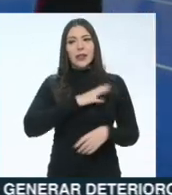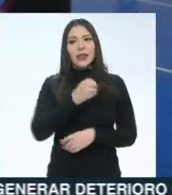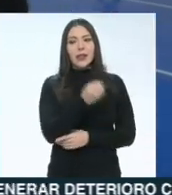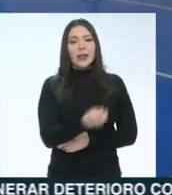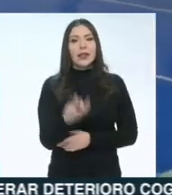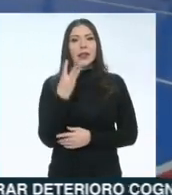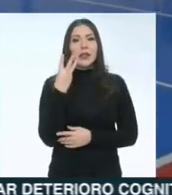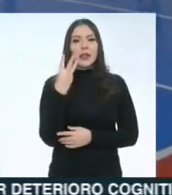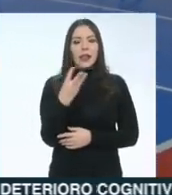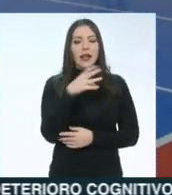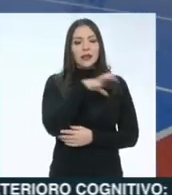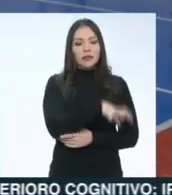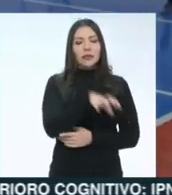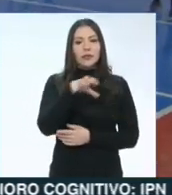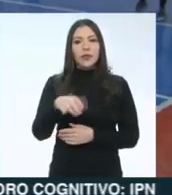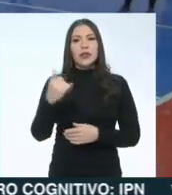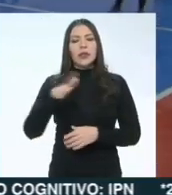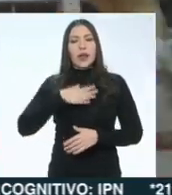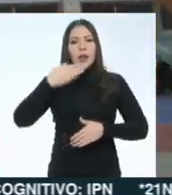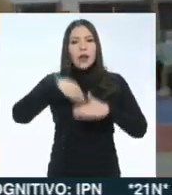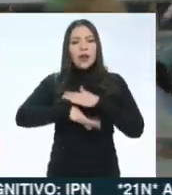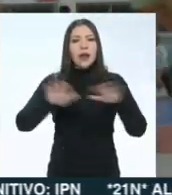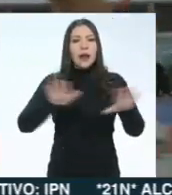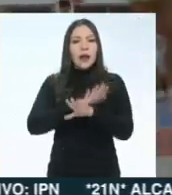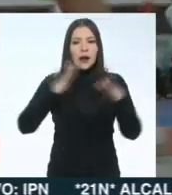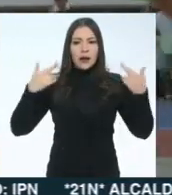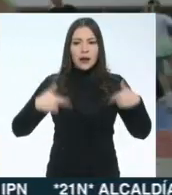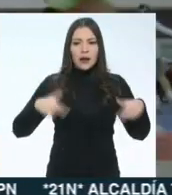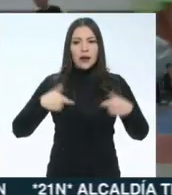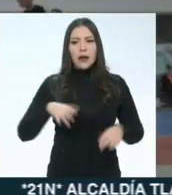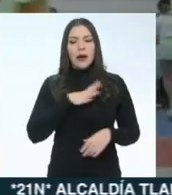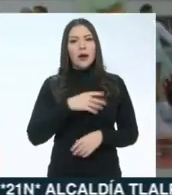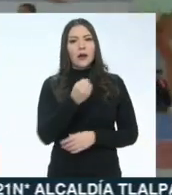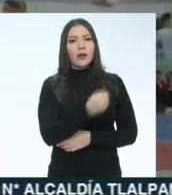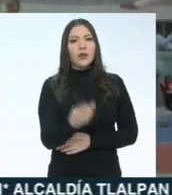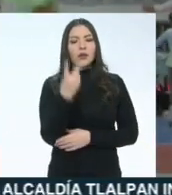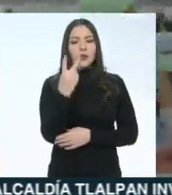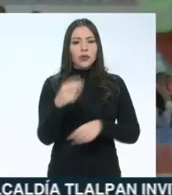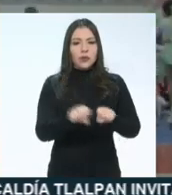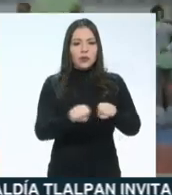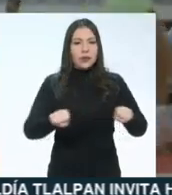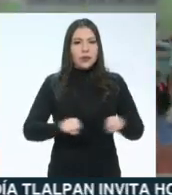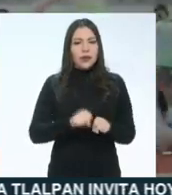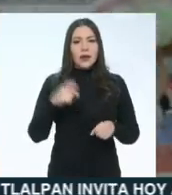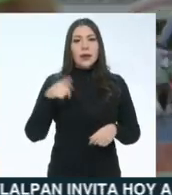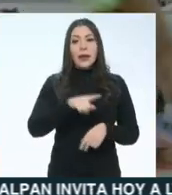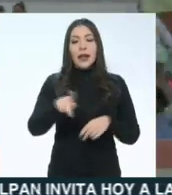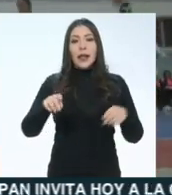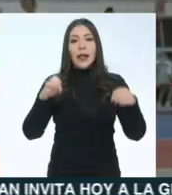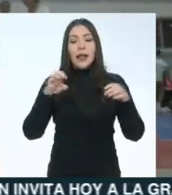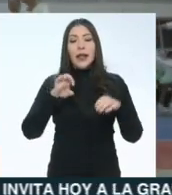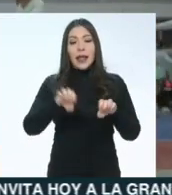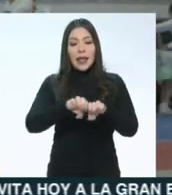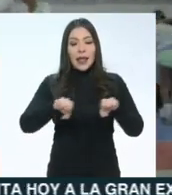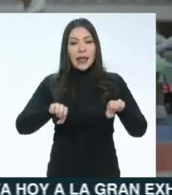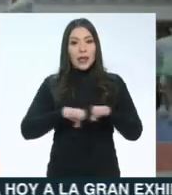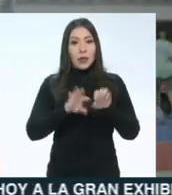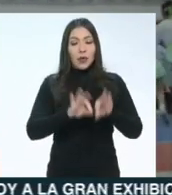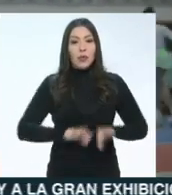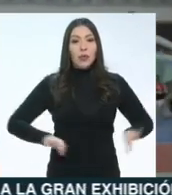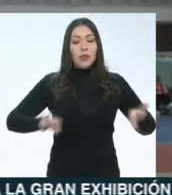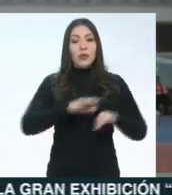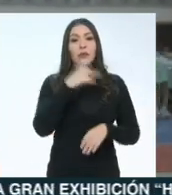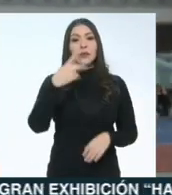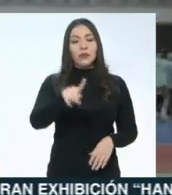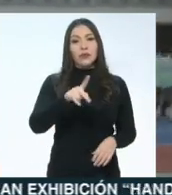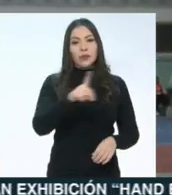de vestidores para los usuarios y 2 aulas donde los equipos representativos de la alcaldía podrán tener capacitación y apoyo de acuerdo al deporte